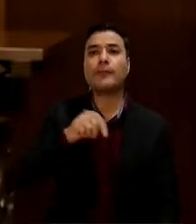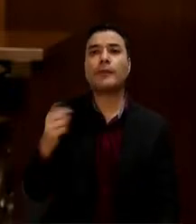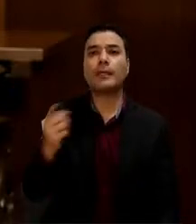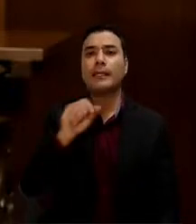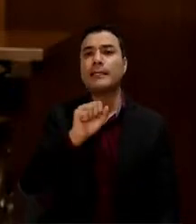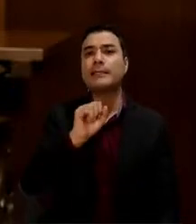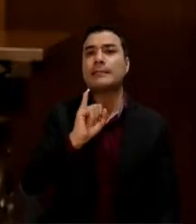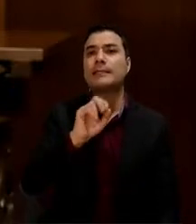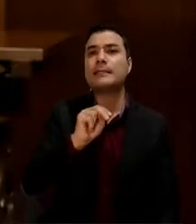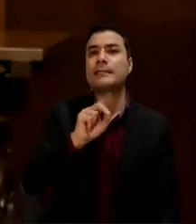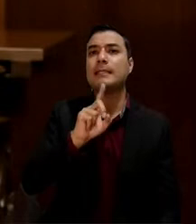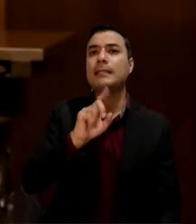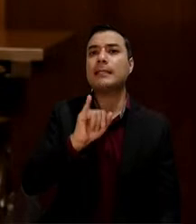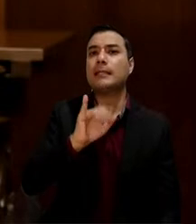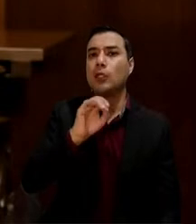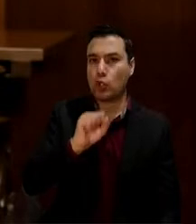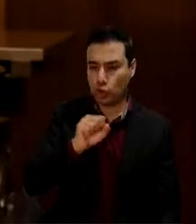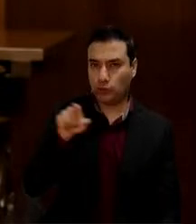síndicos encargados